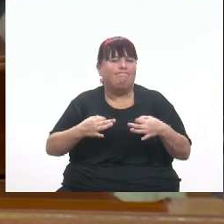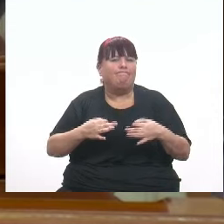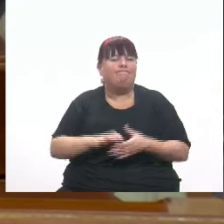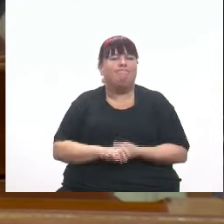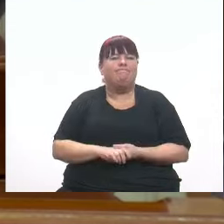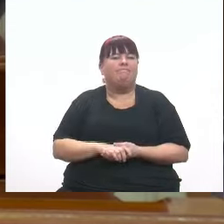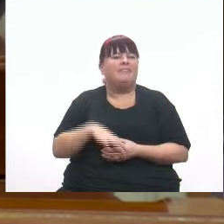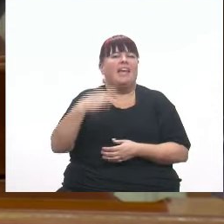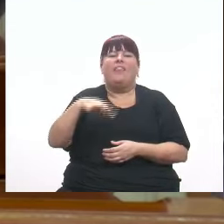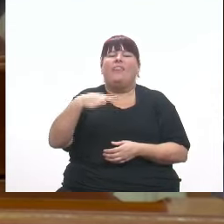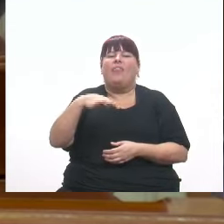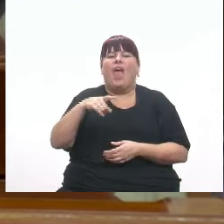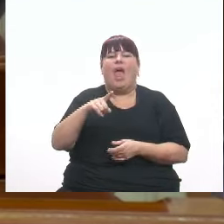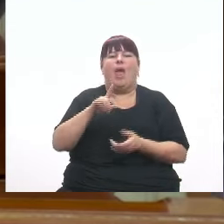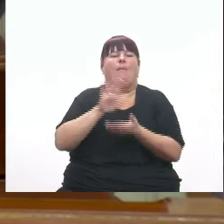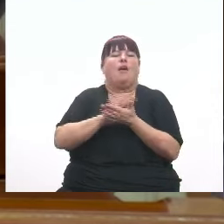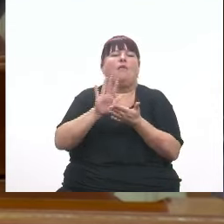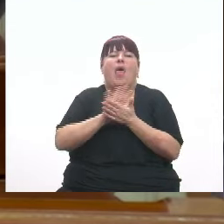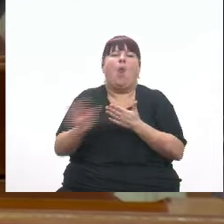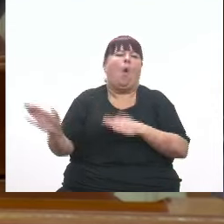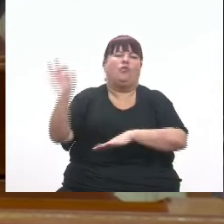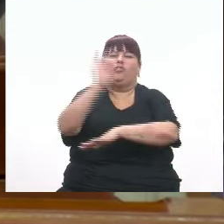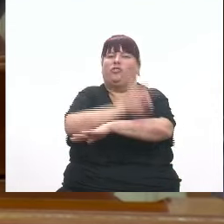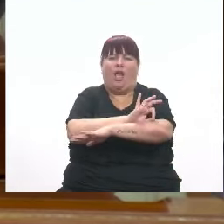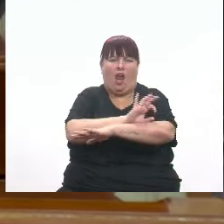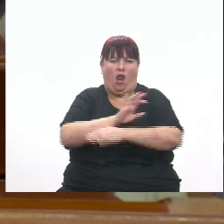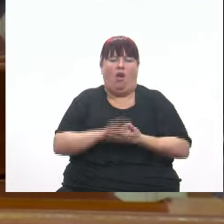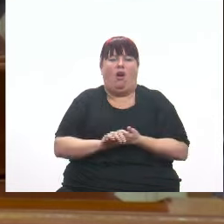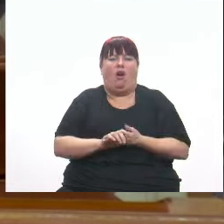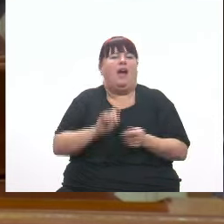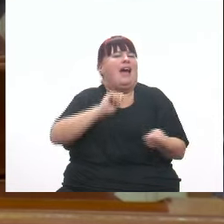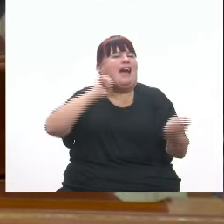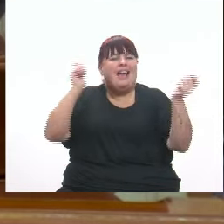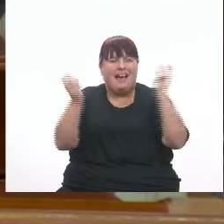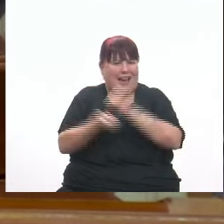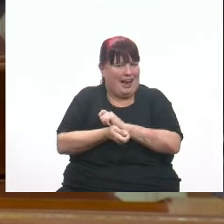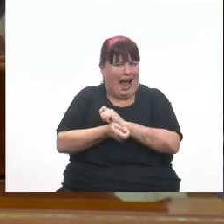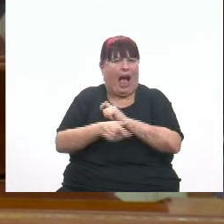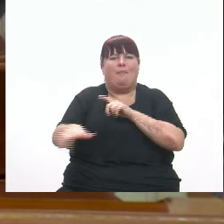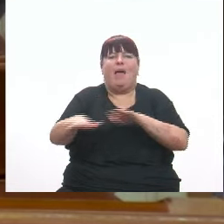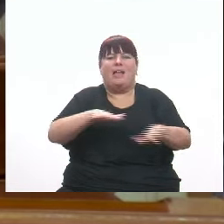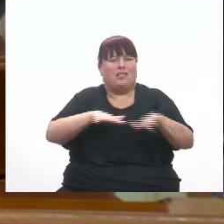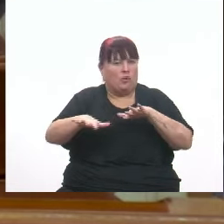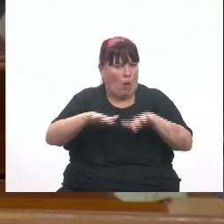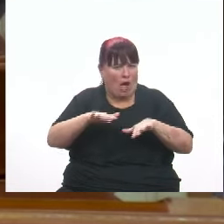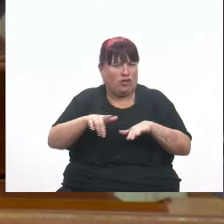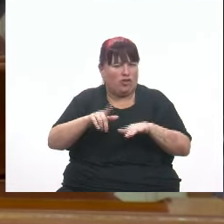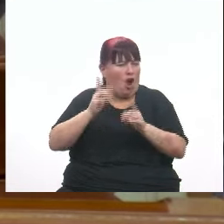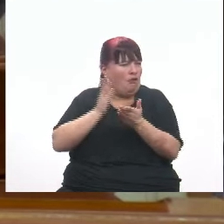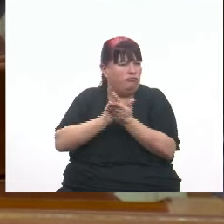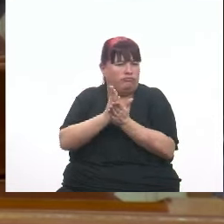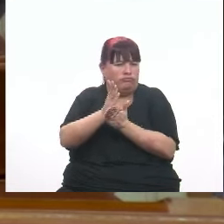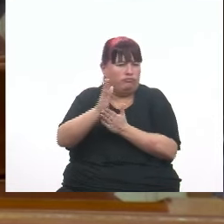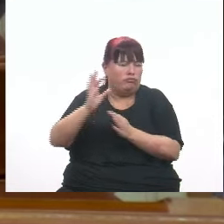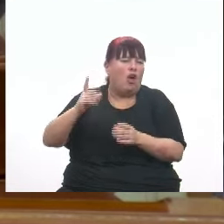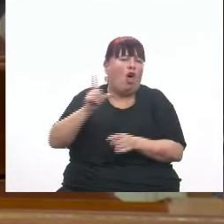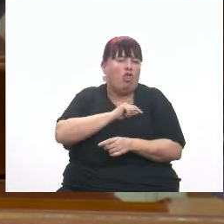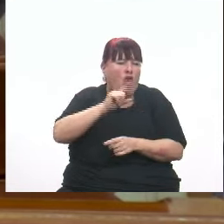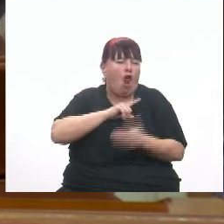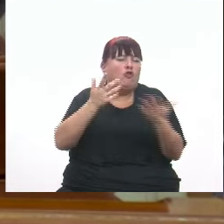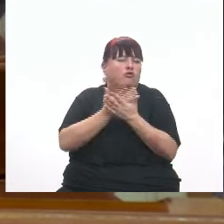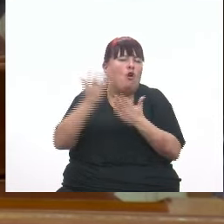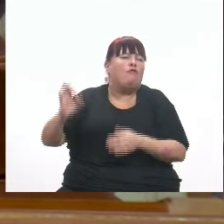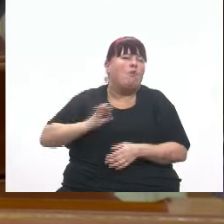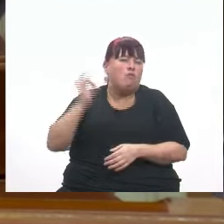se barajara seriedad de nuevo y se cambiara una situación que se perpetuó en el dolor por